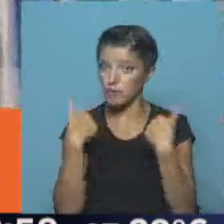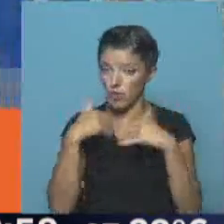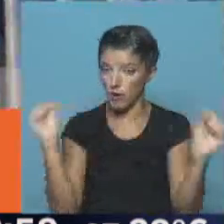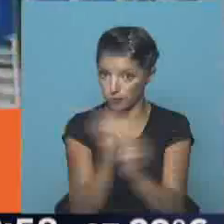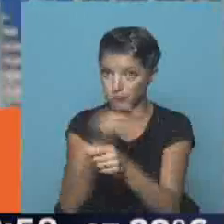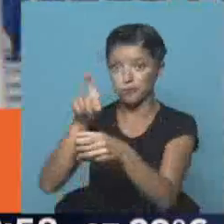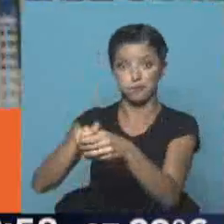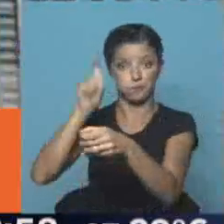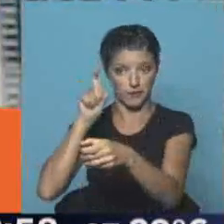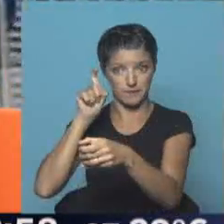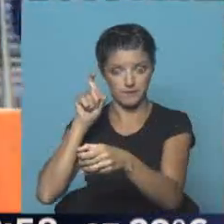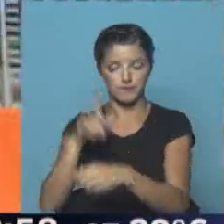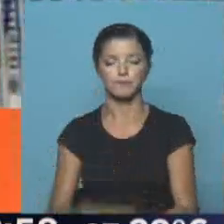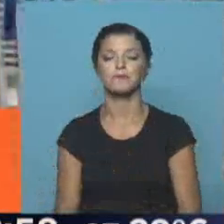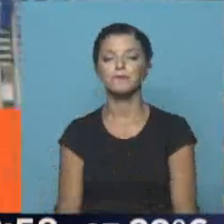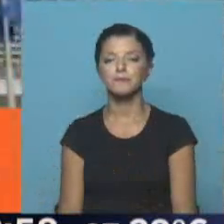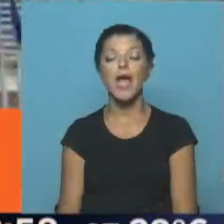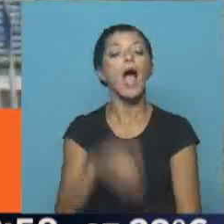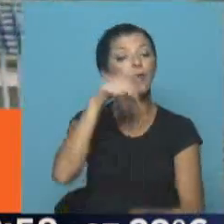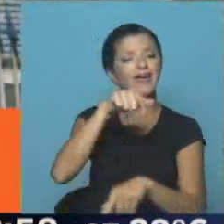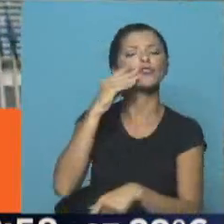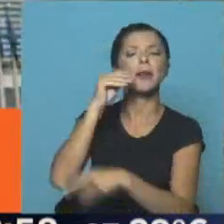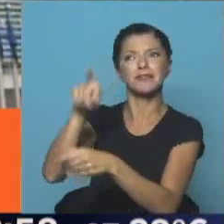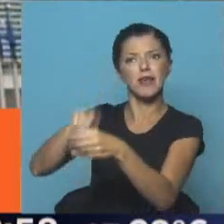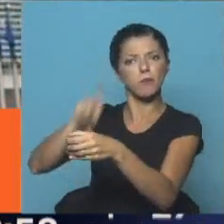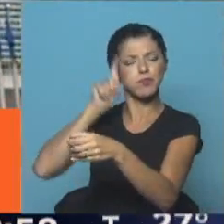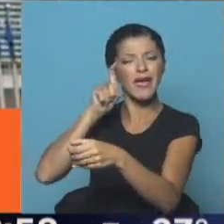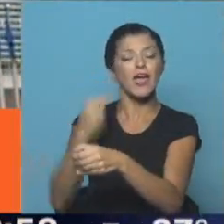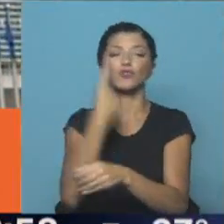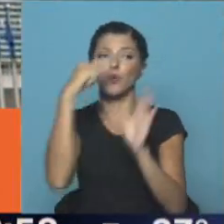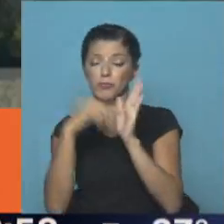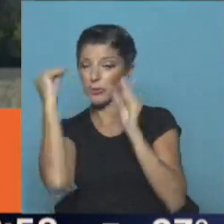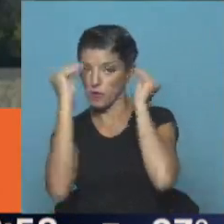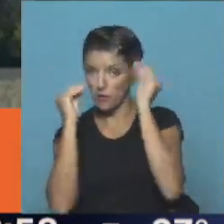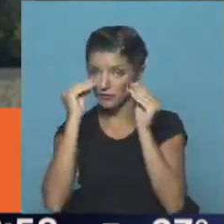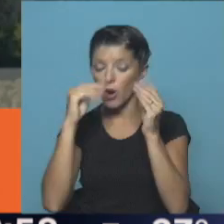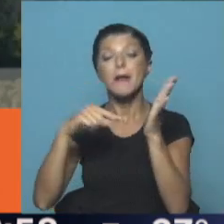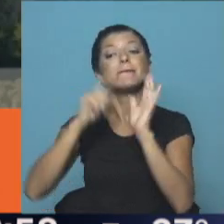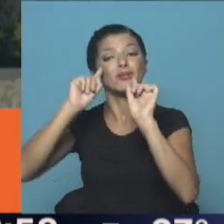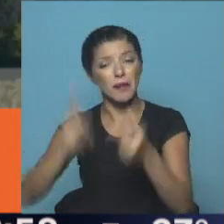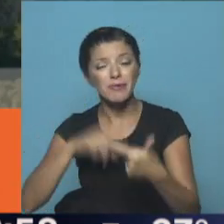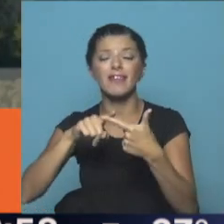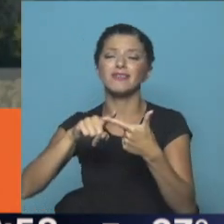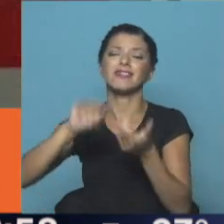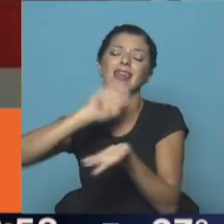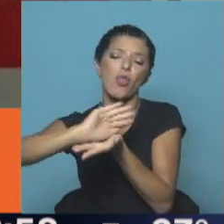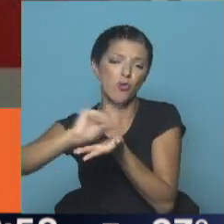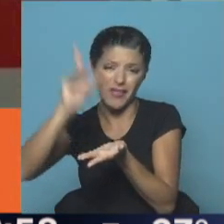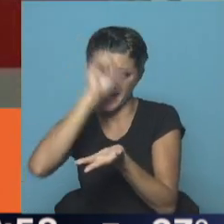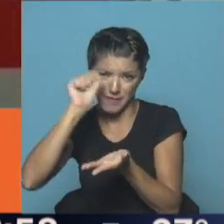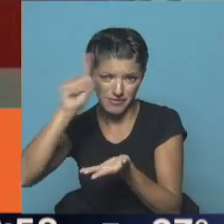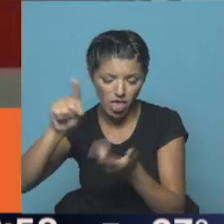concretarlo. No solo el Brexit representa un reto para Europa. La interminable deuda griega,